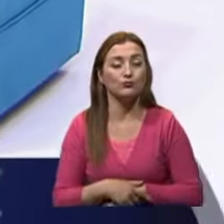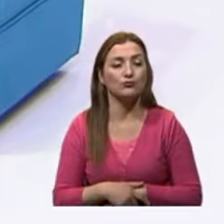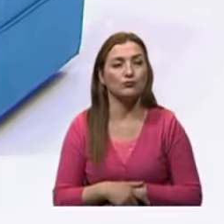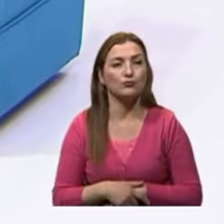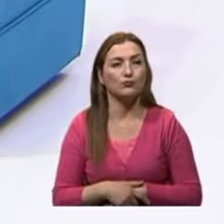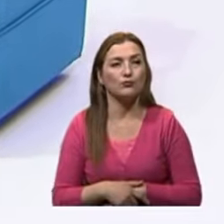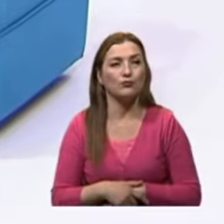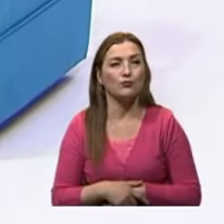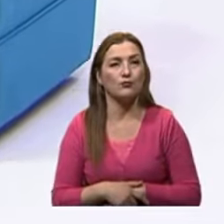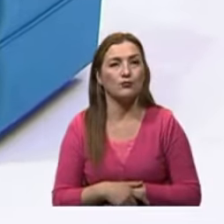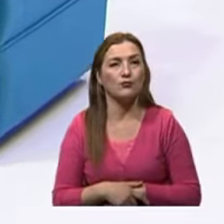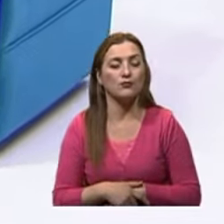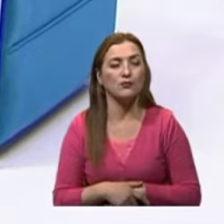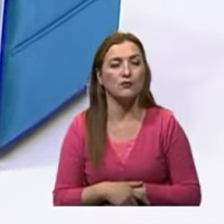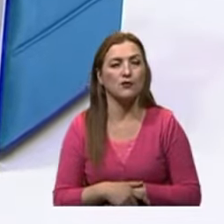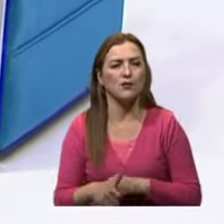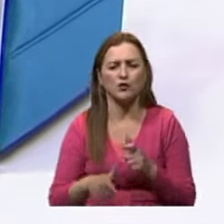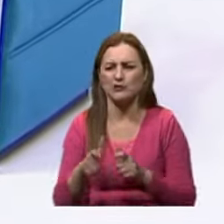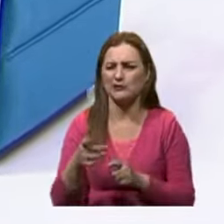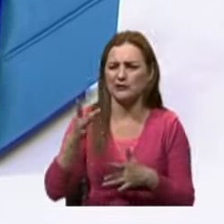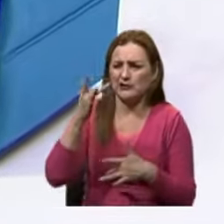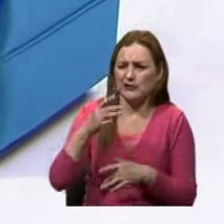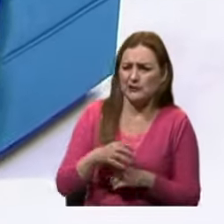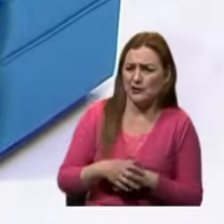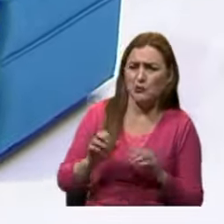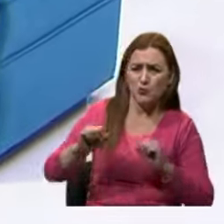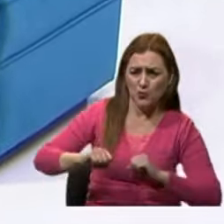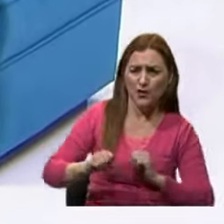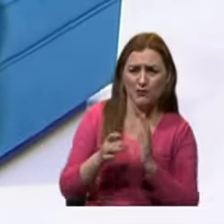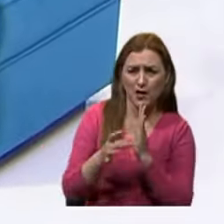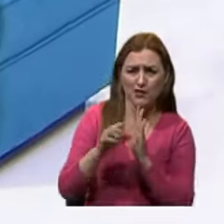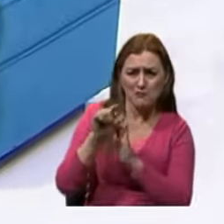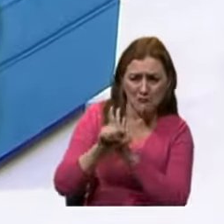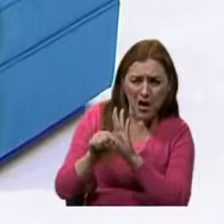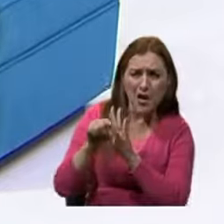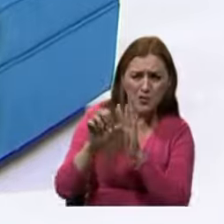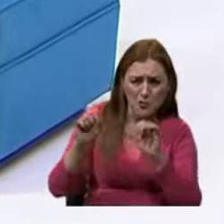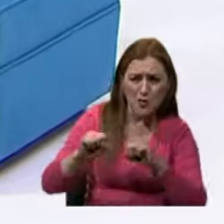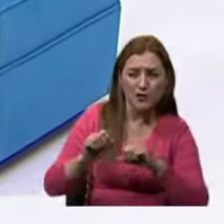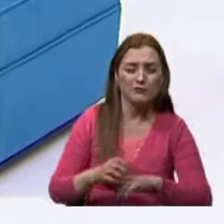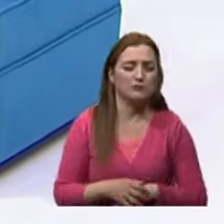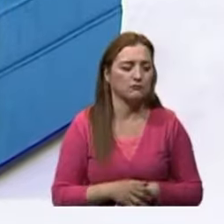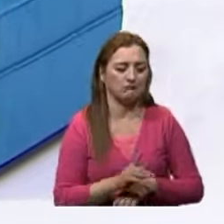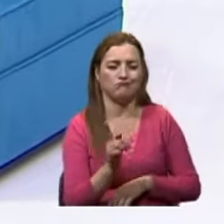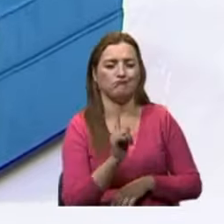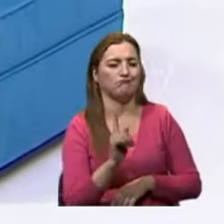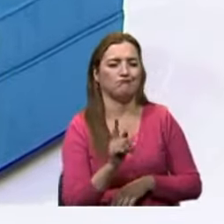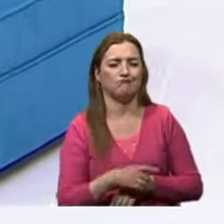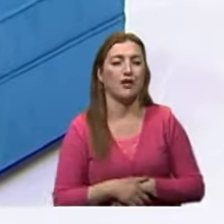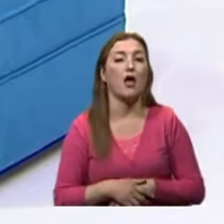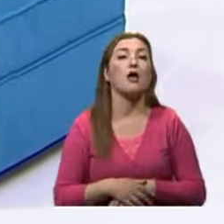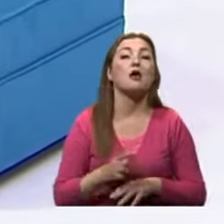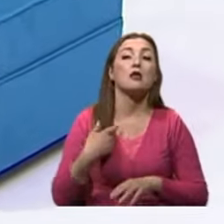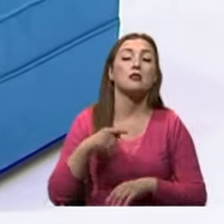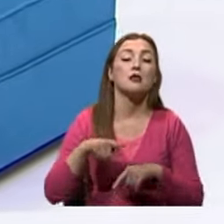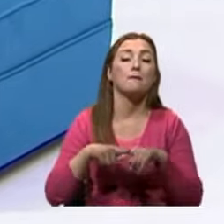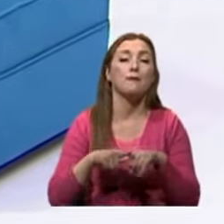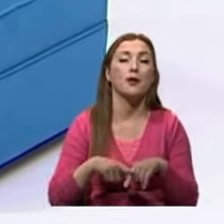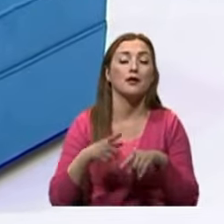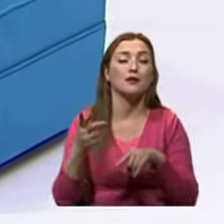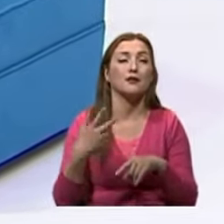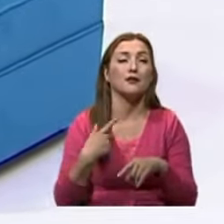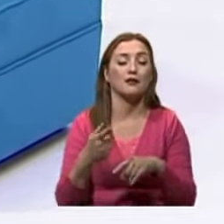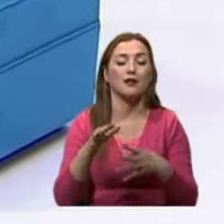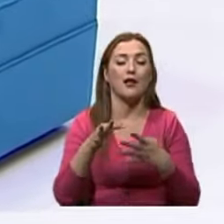porque muchas veces los pacientes piensan y dicen, pero se puede hacer con un implante más barato. Y no es así. El implante está determinado por las condiciones del paciente y del tipo